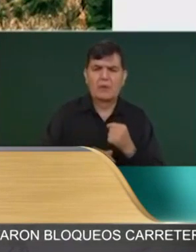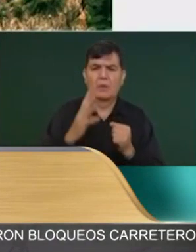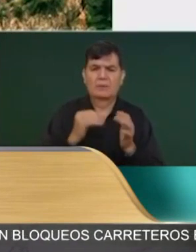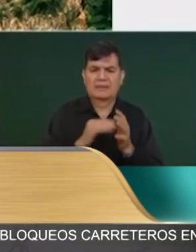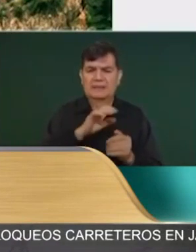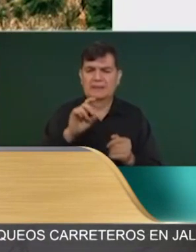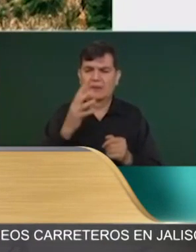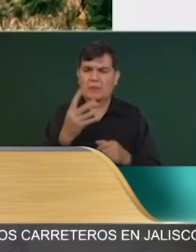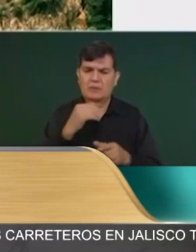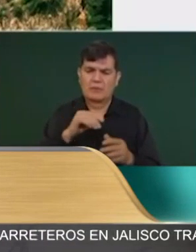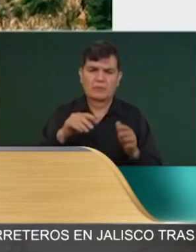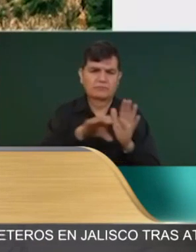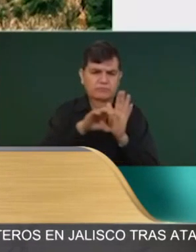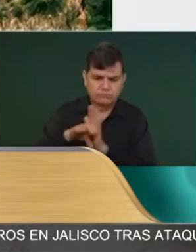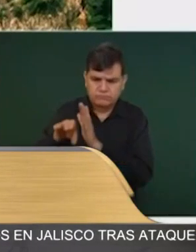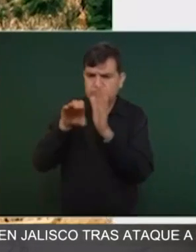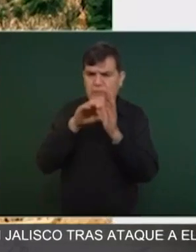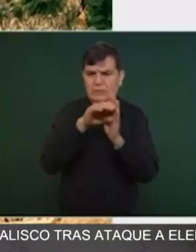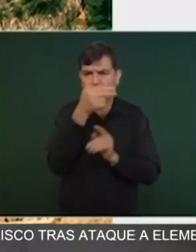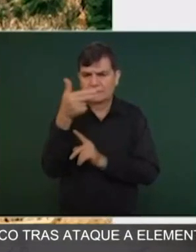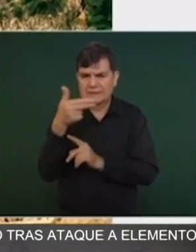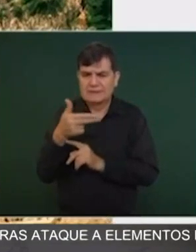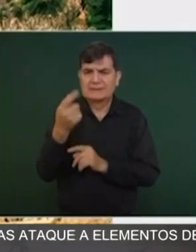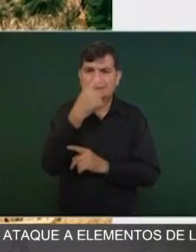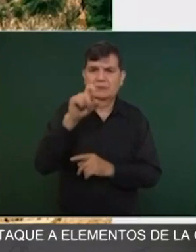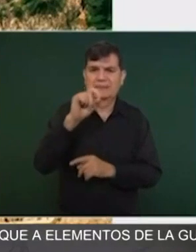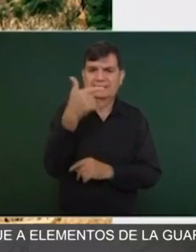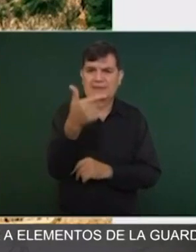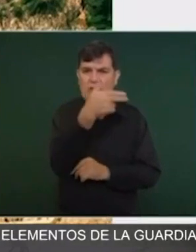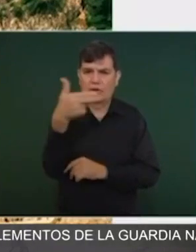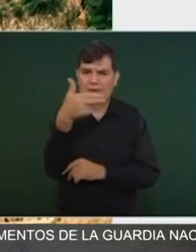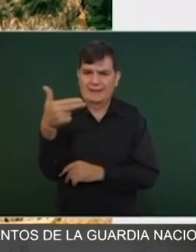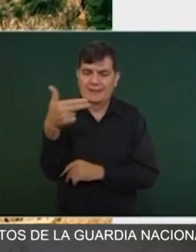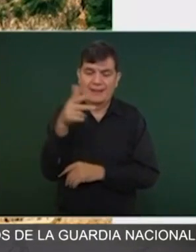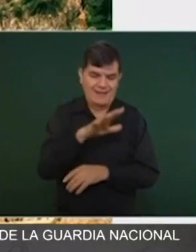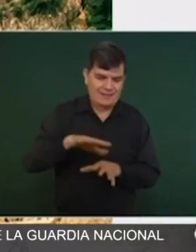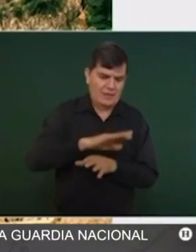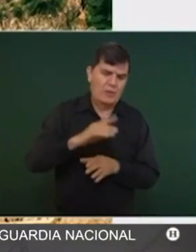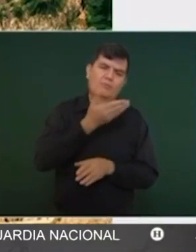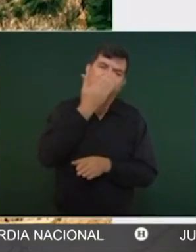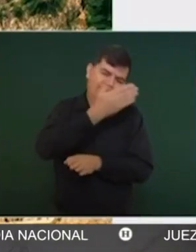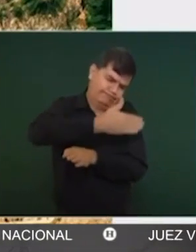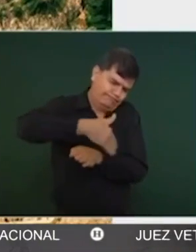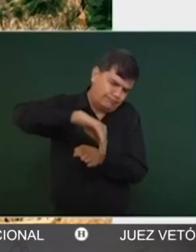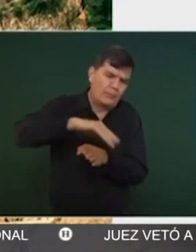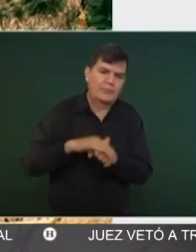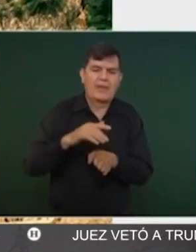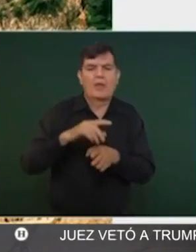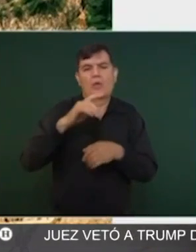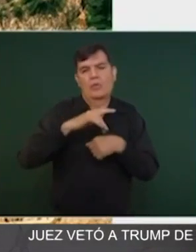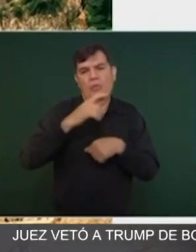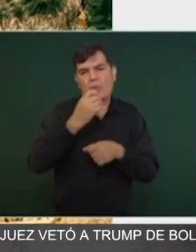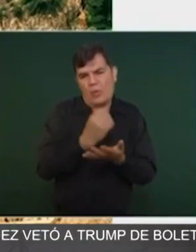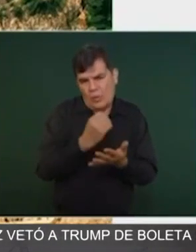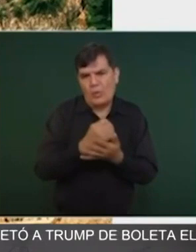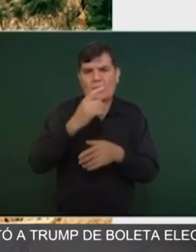4,534 habitaciones disponibles en 127 hoteles, tanto de la zona tradicional, Dorada, Diamante